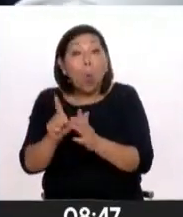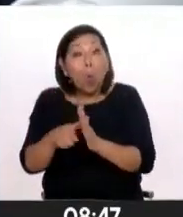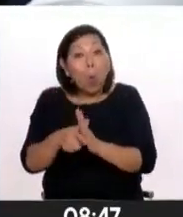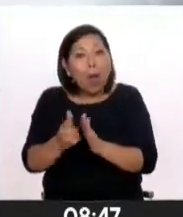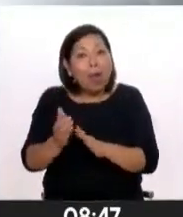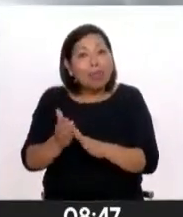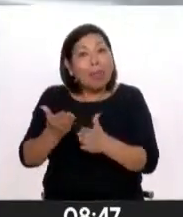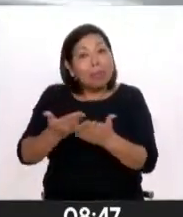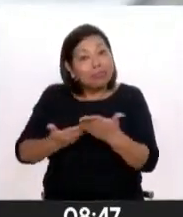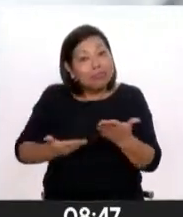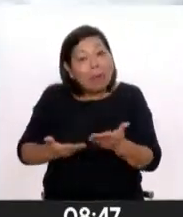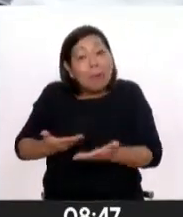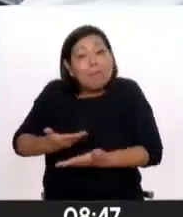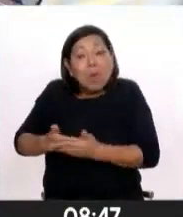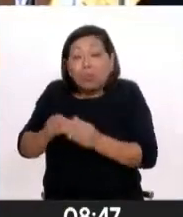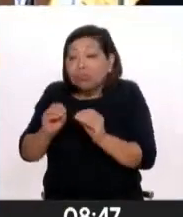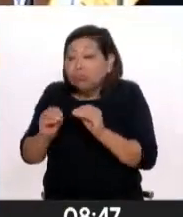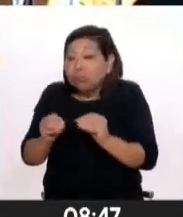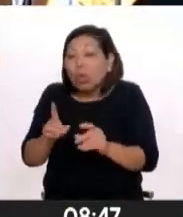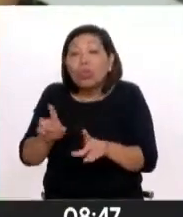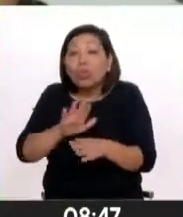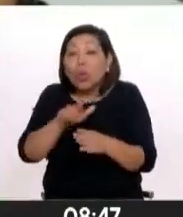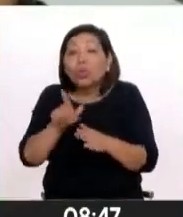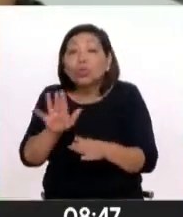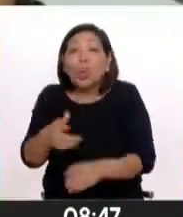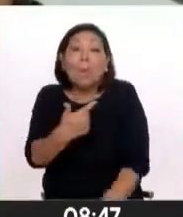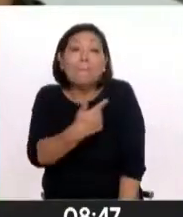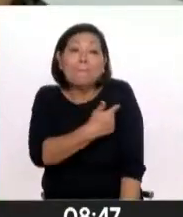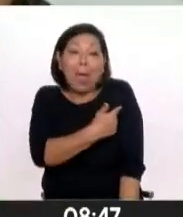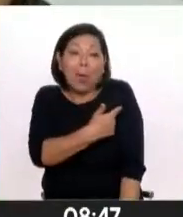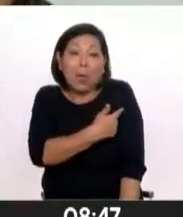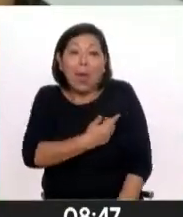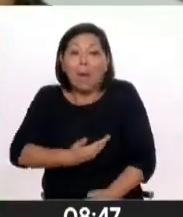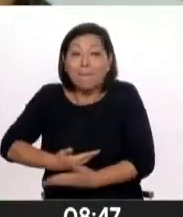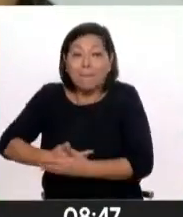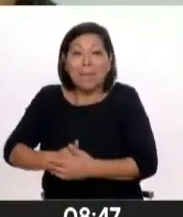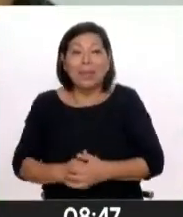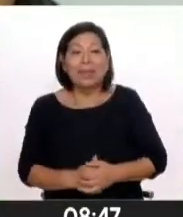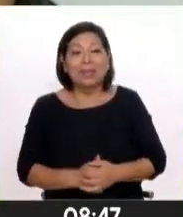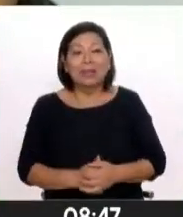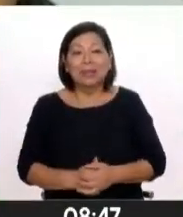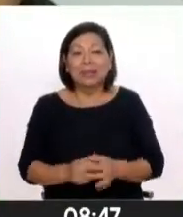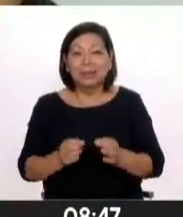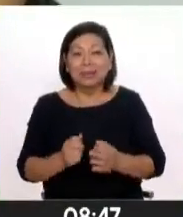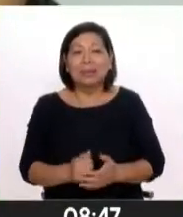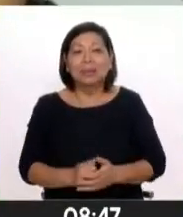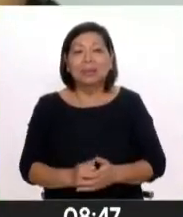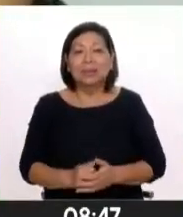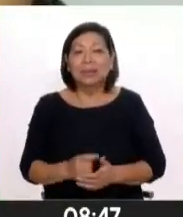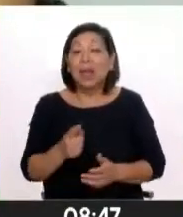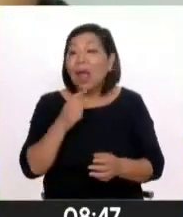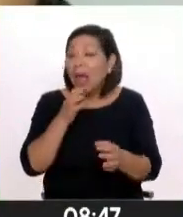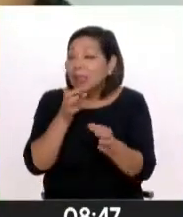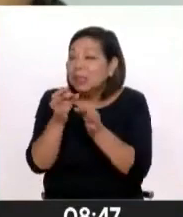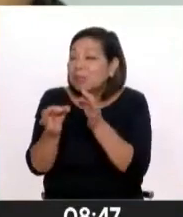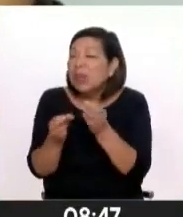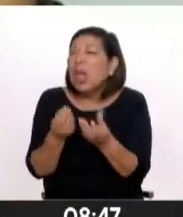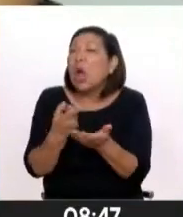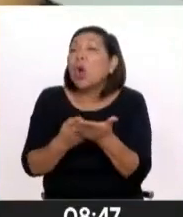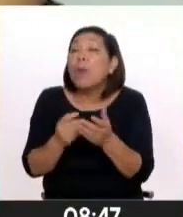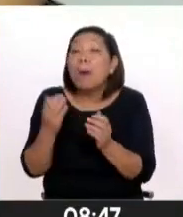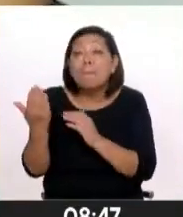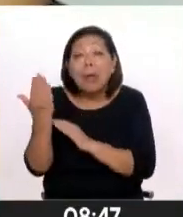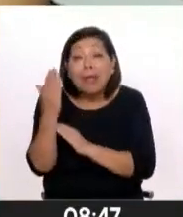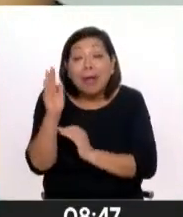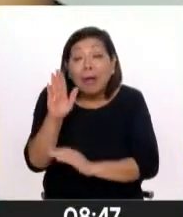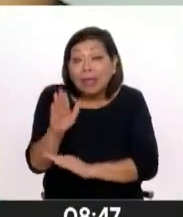y proporcionar al bebé todas sus vacunas. Ahora, esto de acá lo tienes que limpiar mañana, tarde y noche,